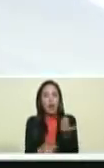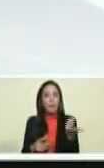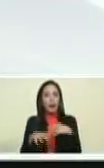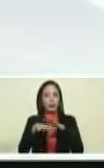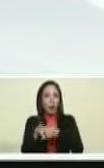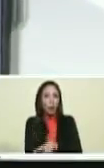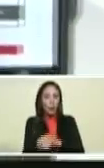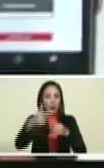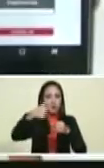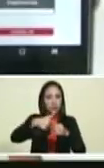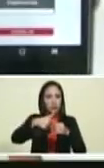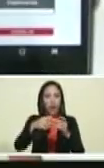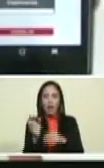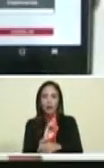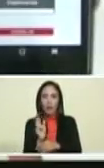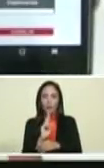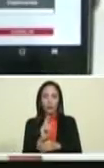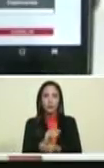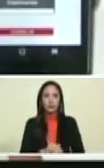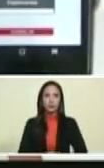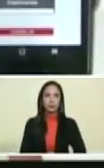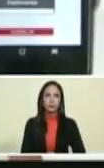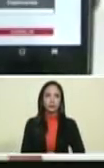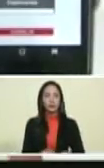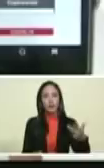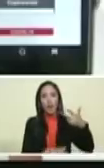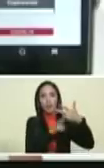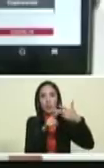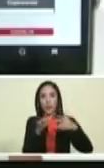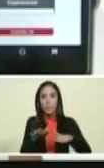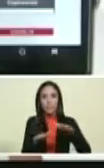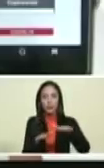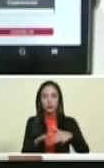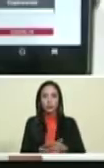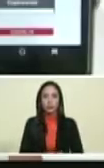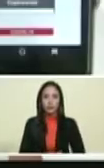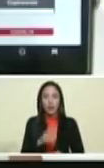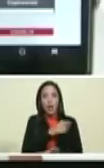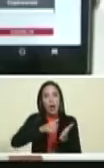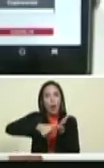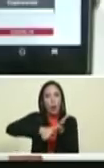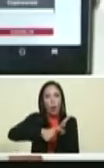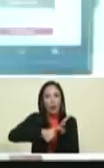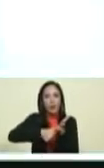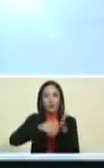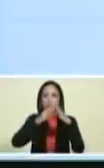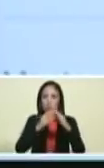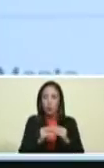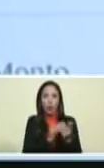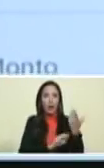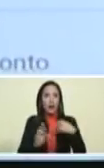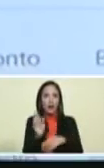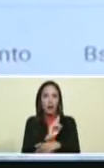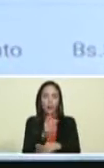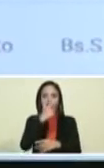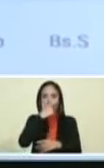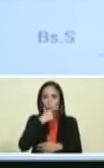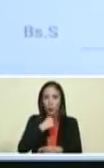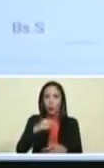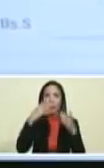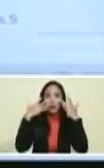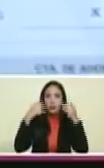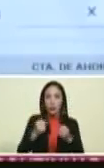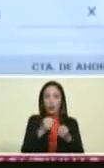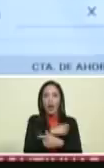acceder al subsidio directo de la gasolina. Paso 3. Con tu huella, el subsidio es directo y seguro a través